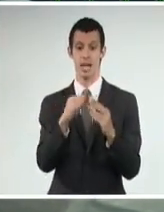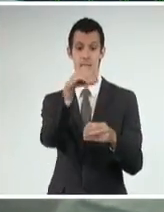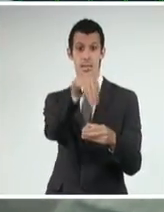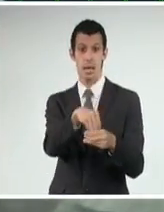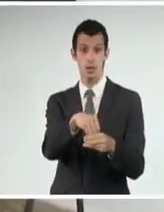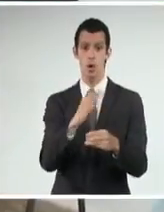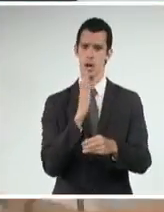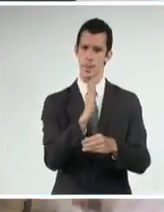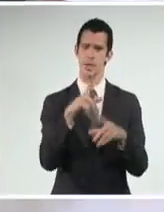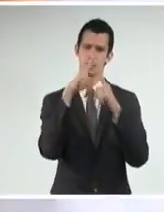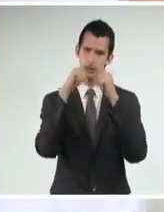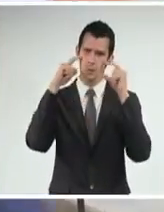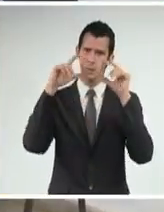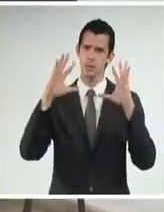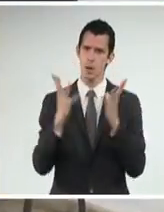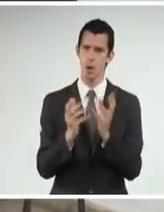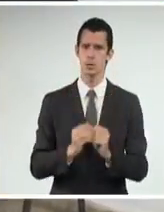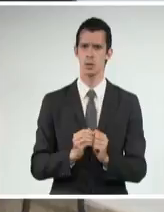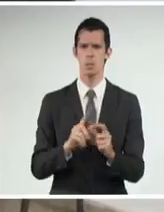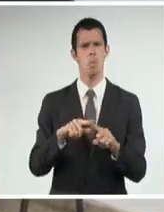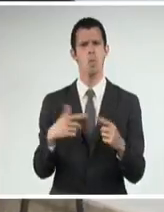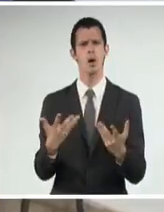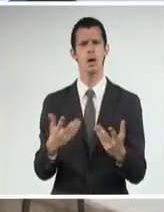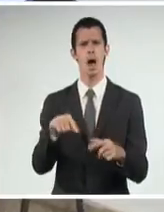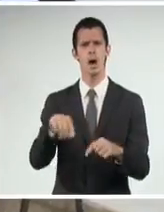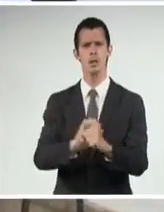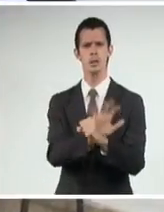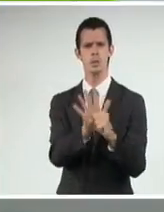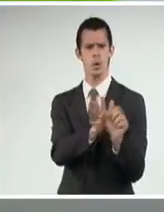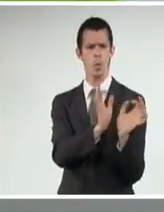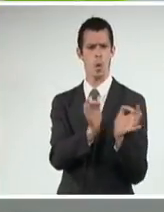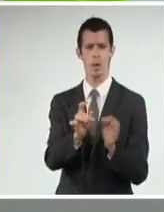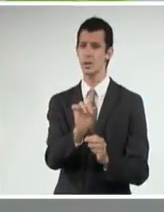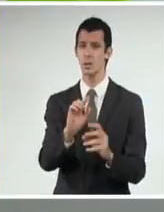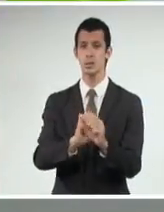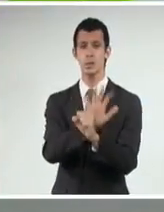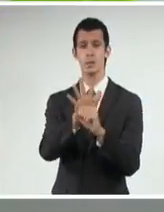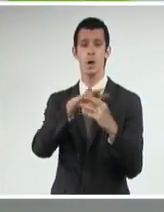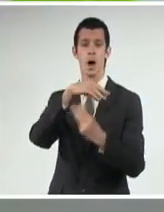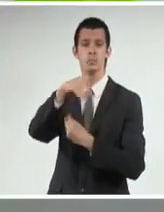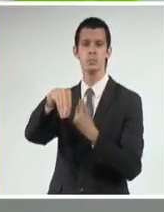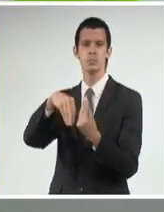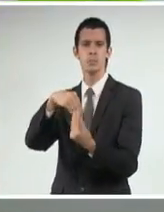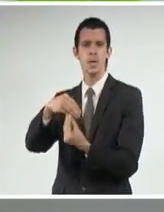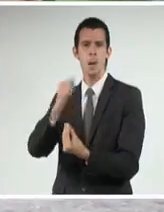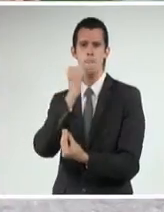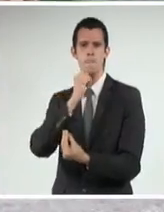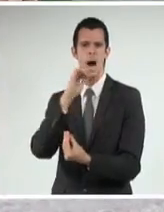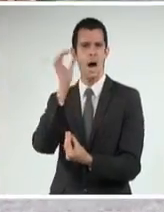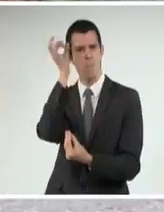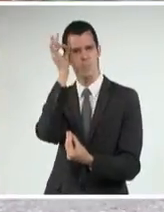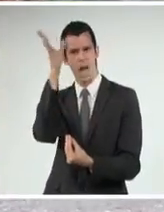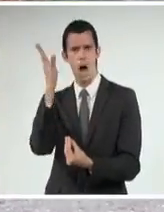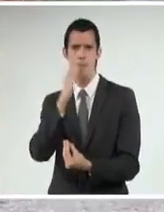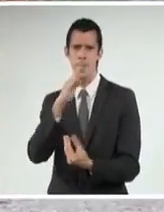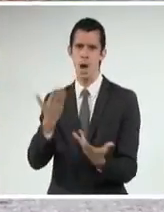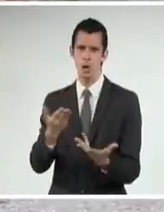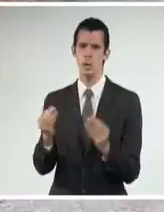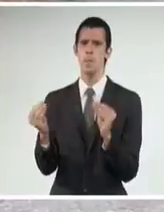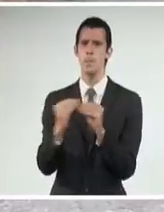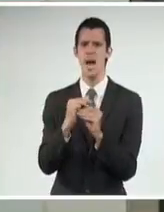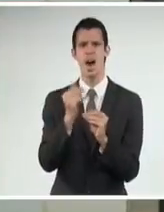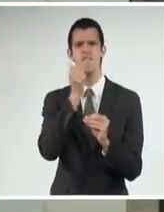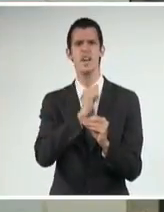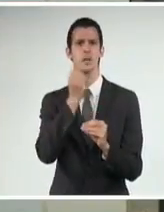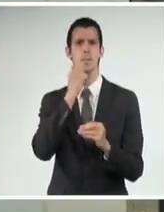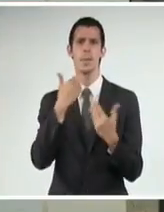altamente contagiosas del nuevo coronavirus es una aspiración común, pero que requiere de mayor percepción de riesgo de la familia